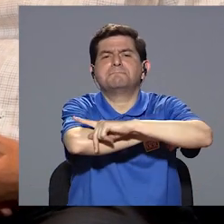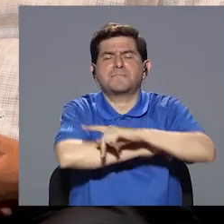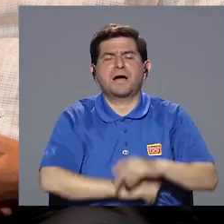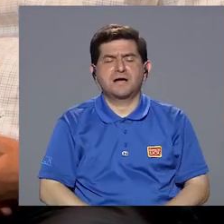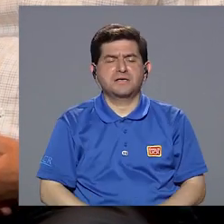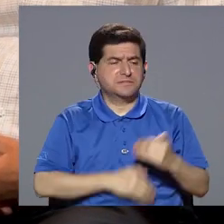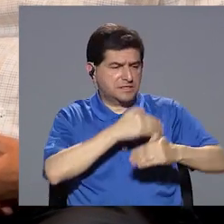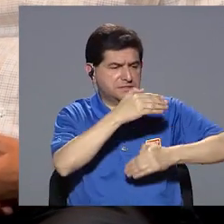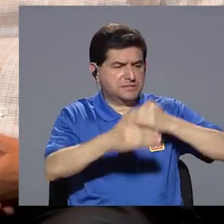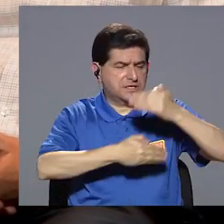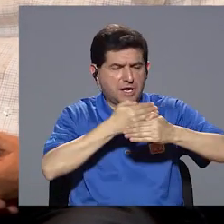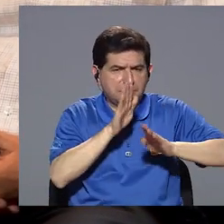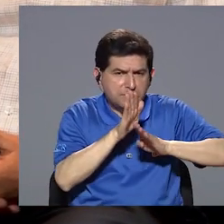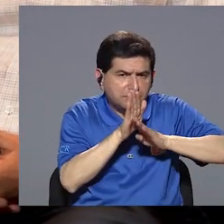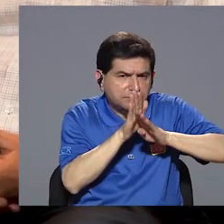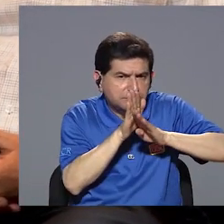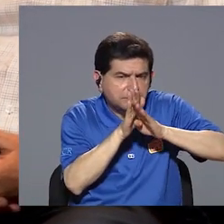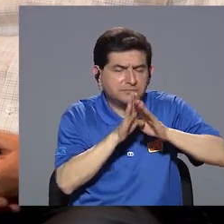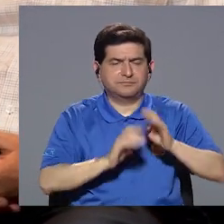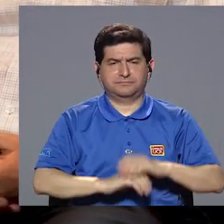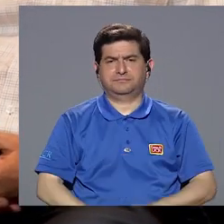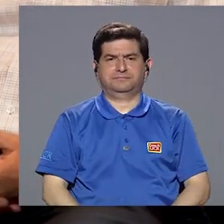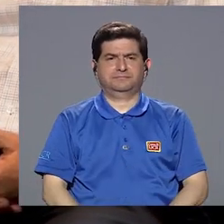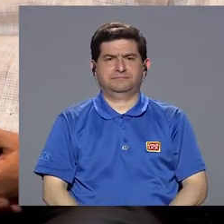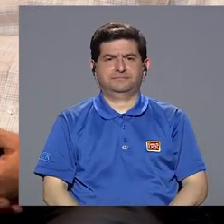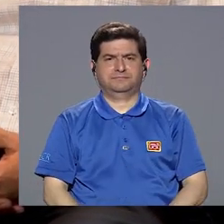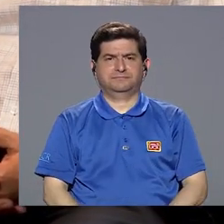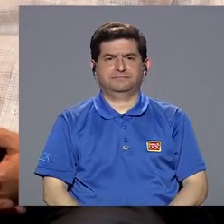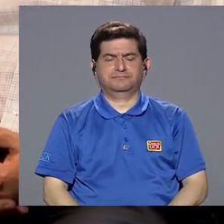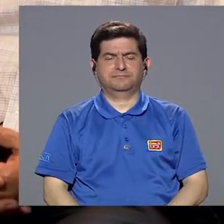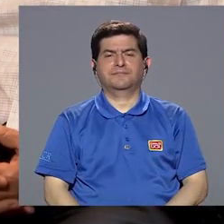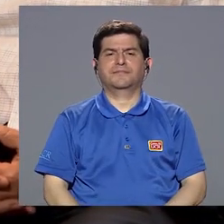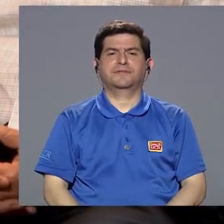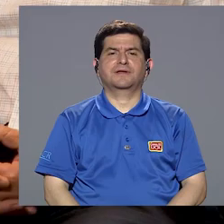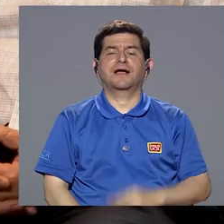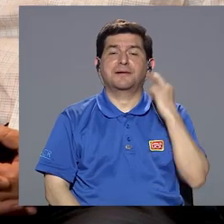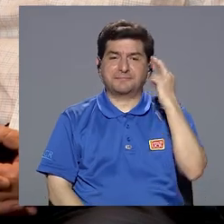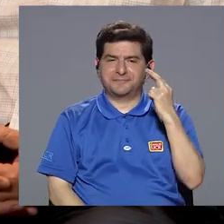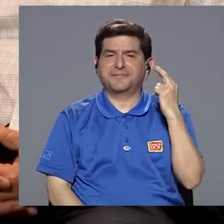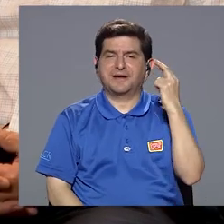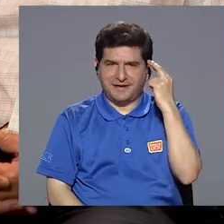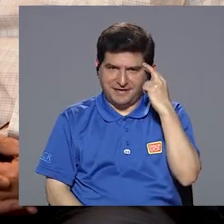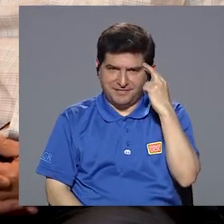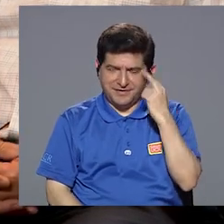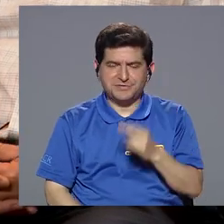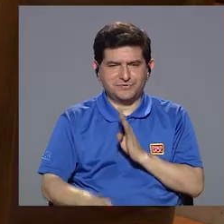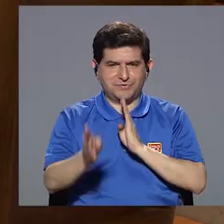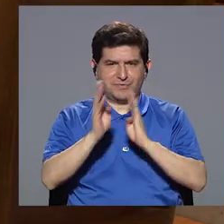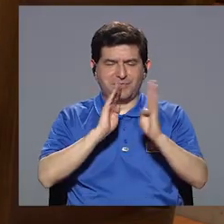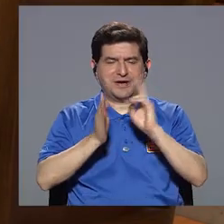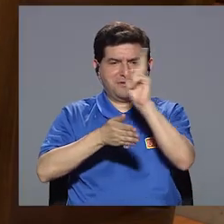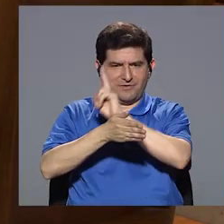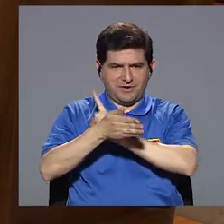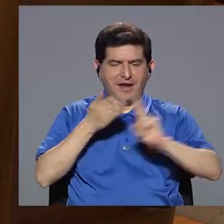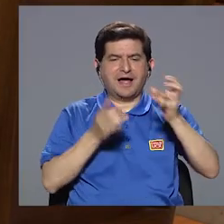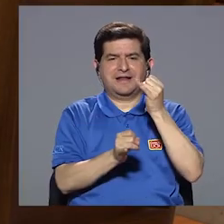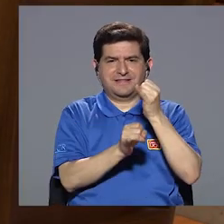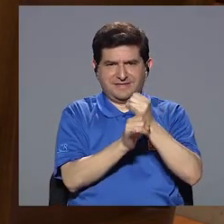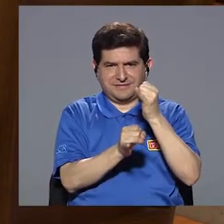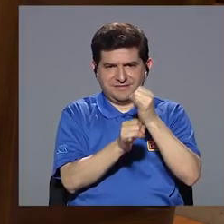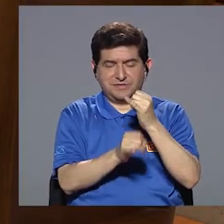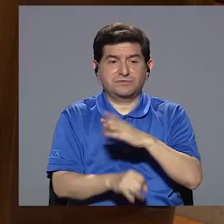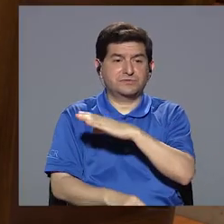países en desarrollo y precisamente para hablar entonces sobre la